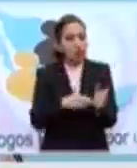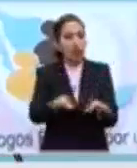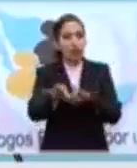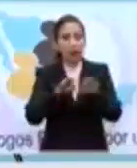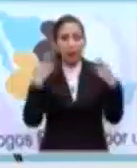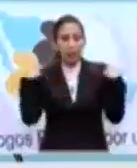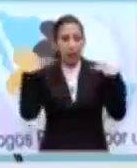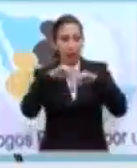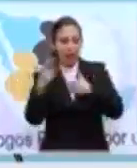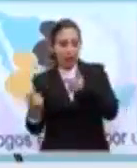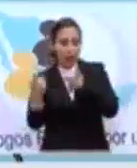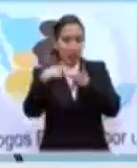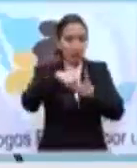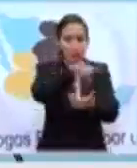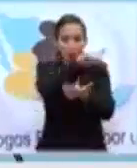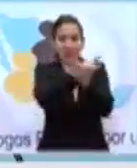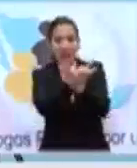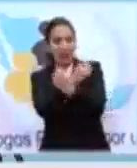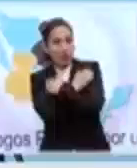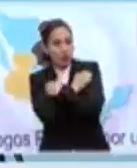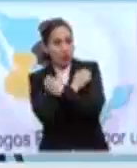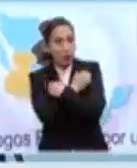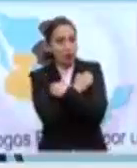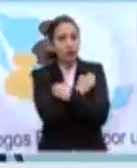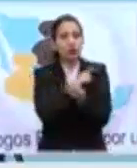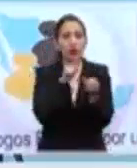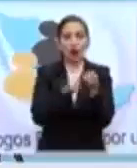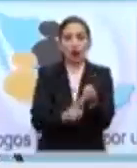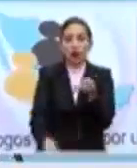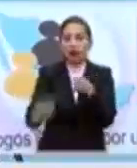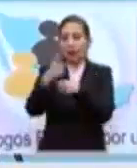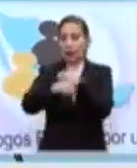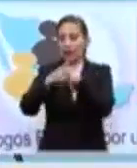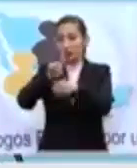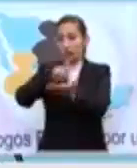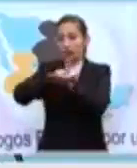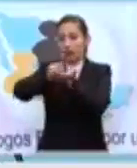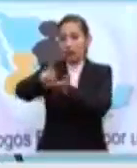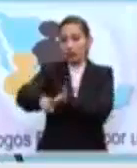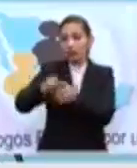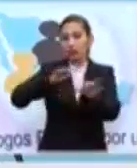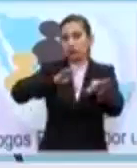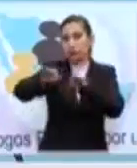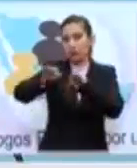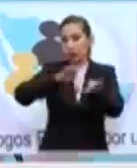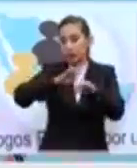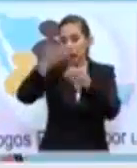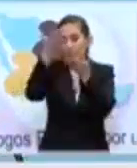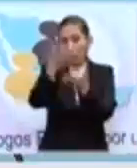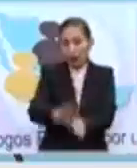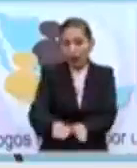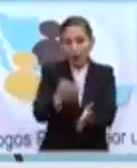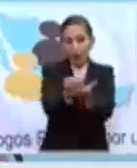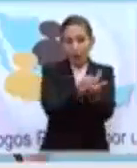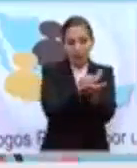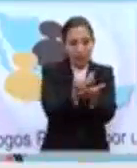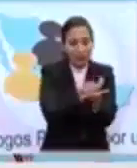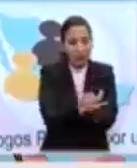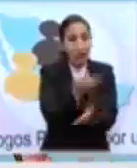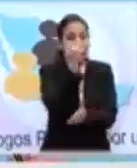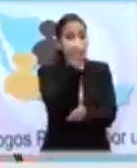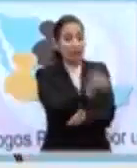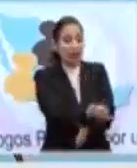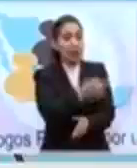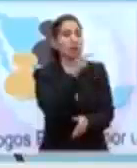magisterio, incorporando a la reforma educativa la afectación de los derechos de los trabajadores bancarios en la financiera y la de